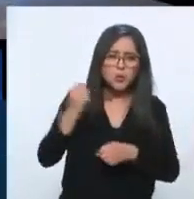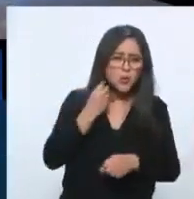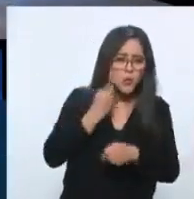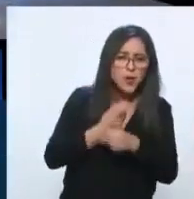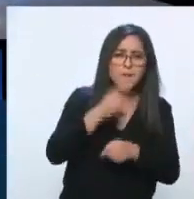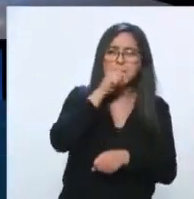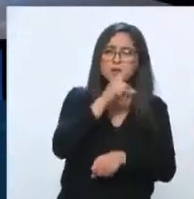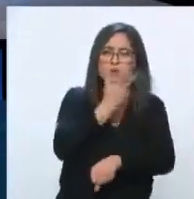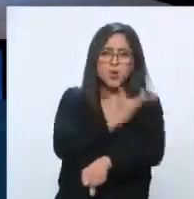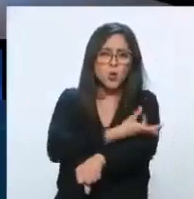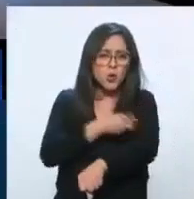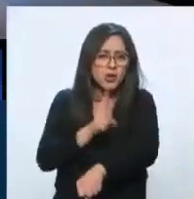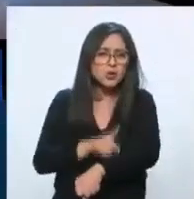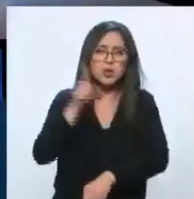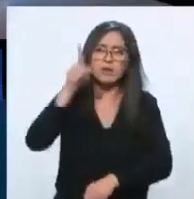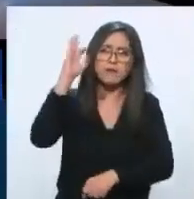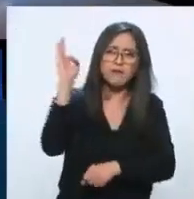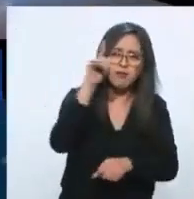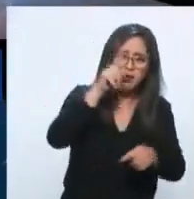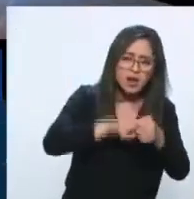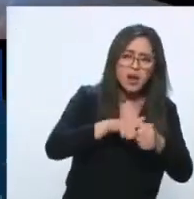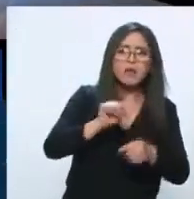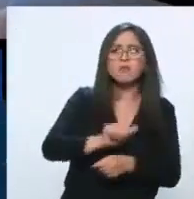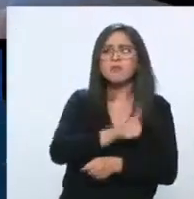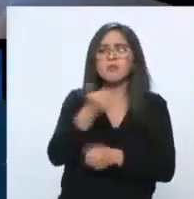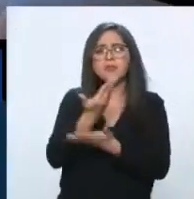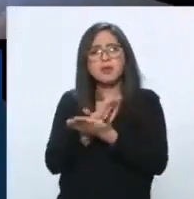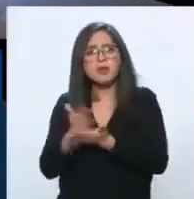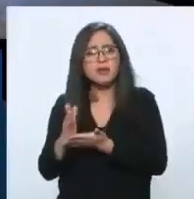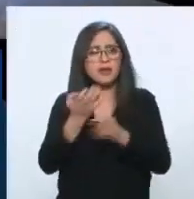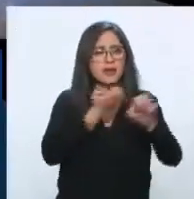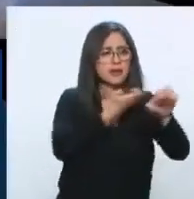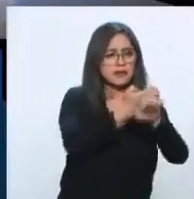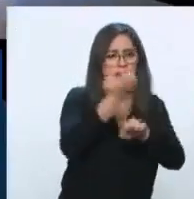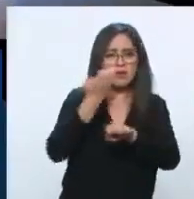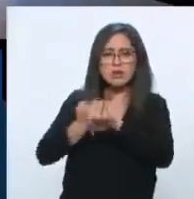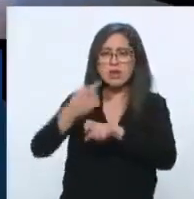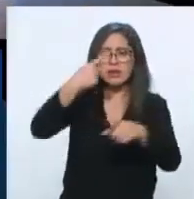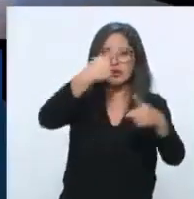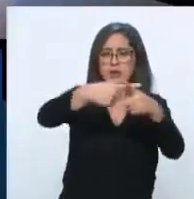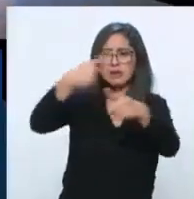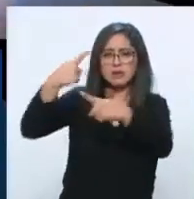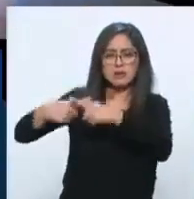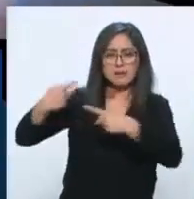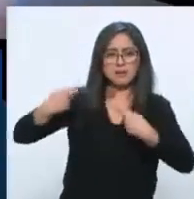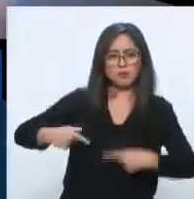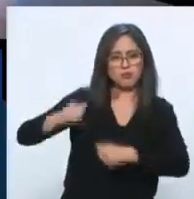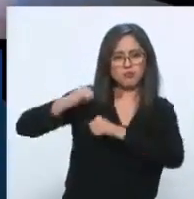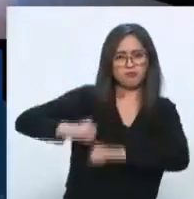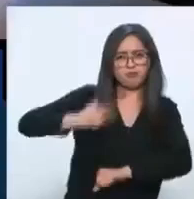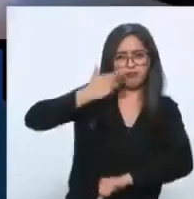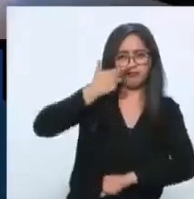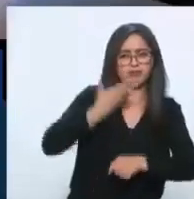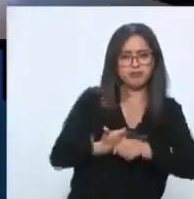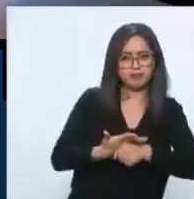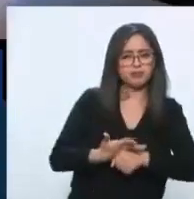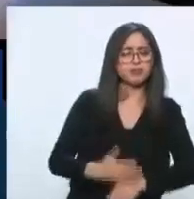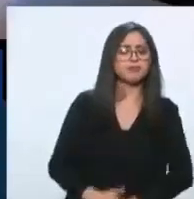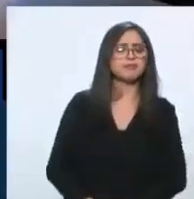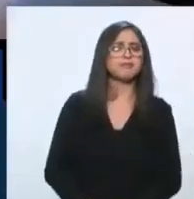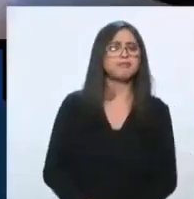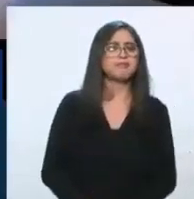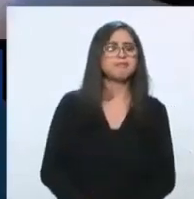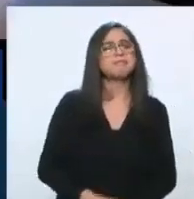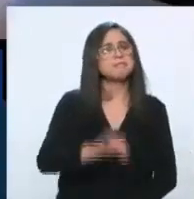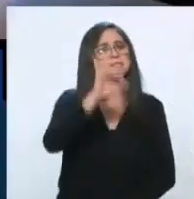coordinación de la Federación, pero también de los estados en aquellas cosas que les competen. Absolutamente, nos queda muy claro que aquí no nos